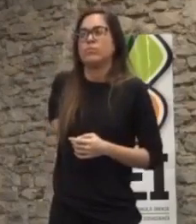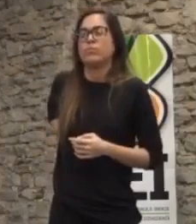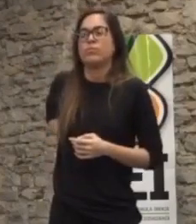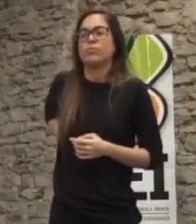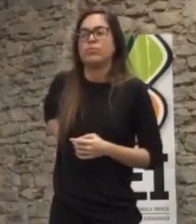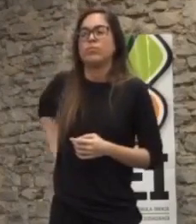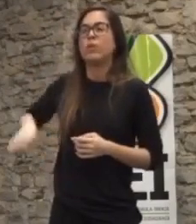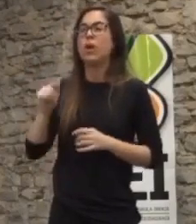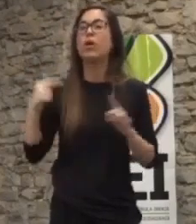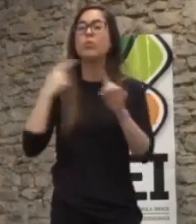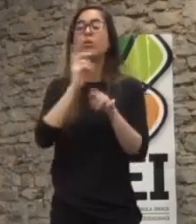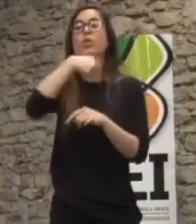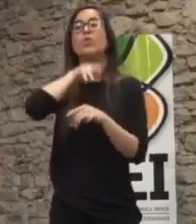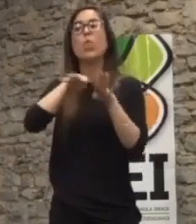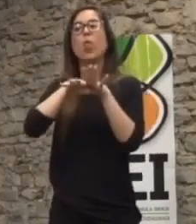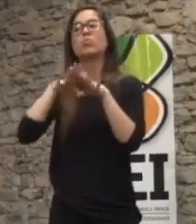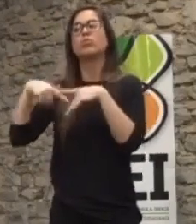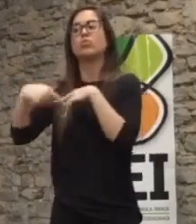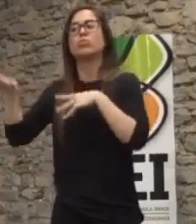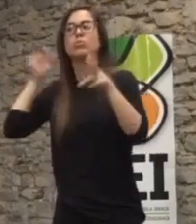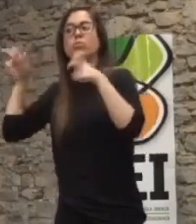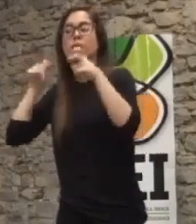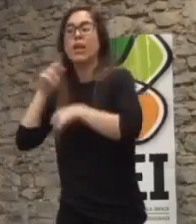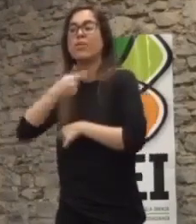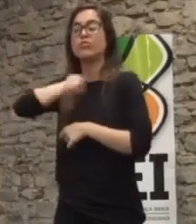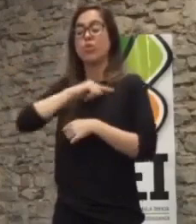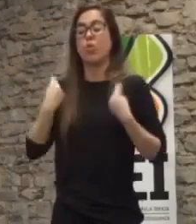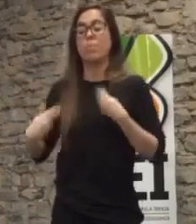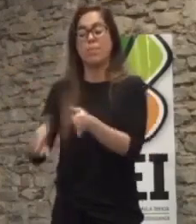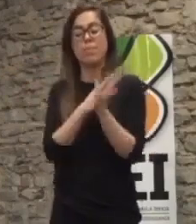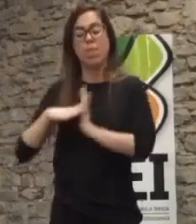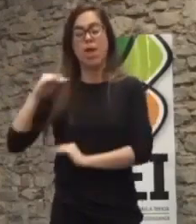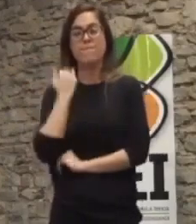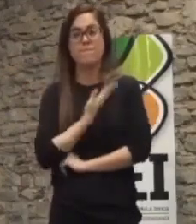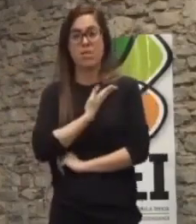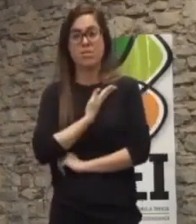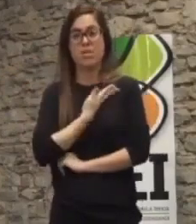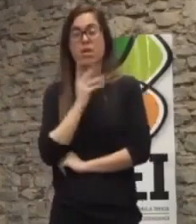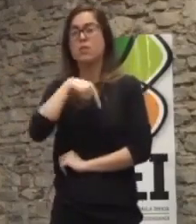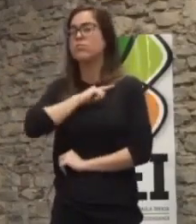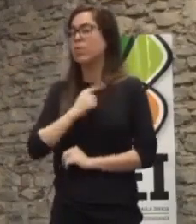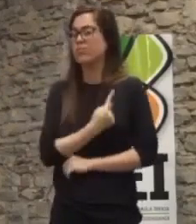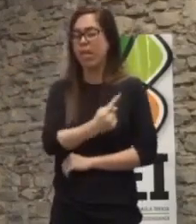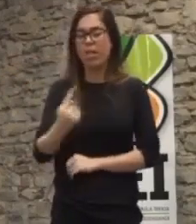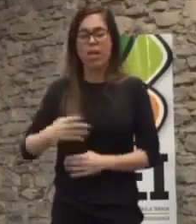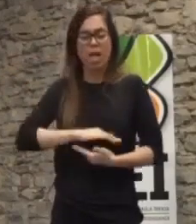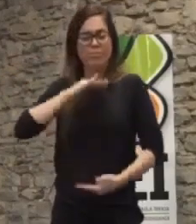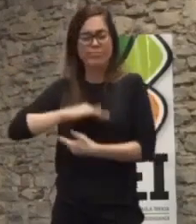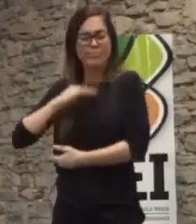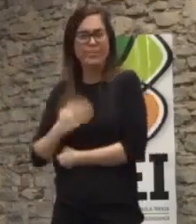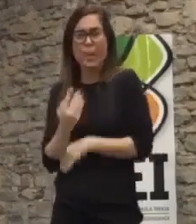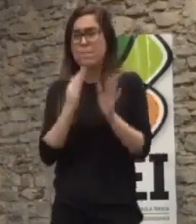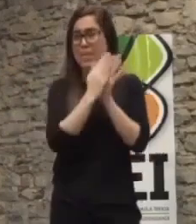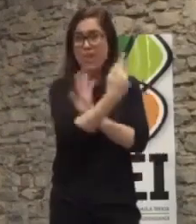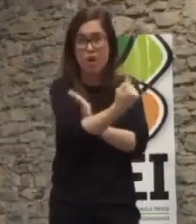que escuchamos en nuestra vida cotidiana, ¿no? Que vemos que afectan a la convivencia y que, por supuesto, tenemos una capacidad, cada persona, cada vecino y cada vecina